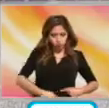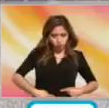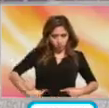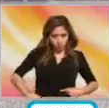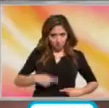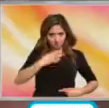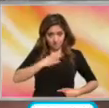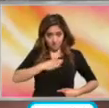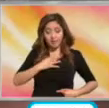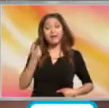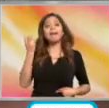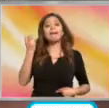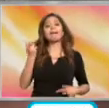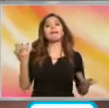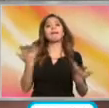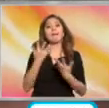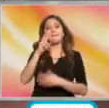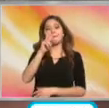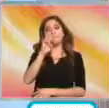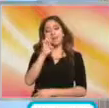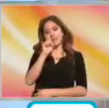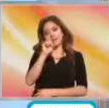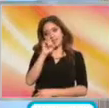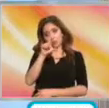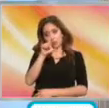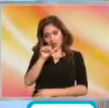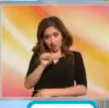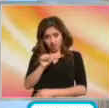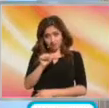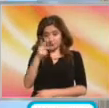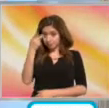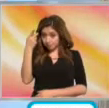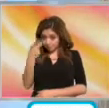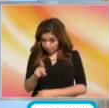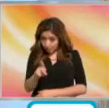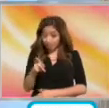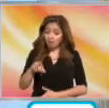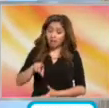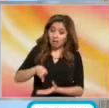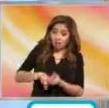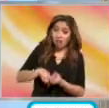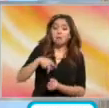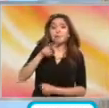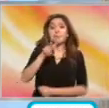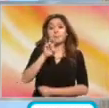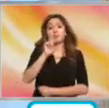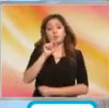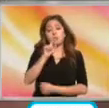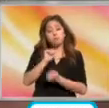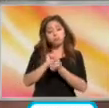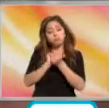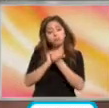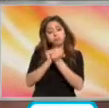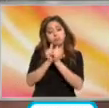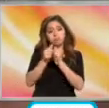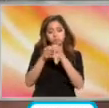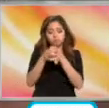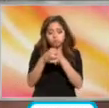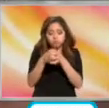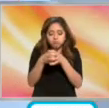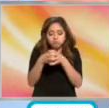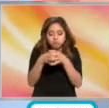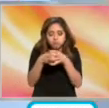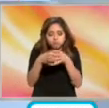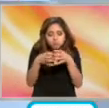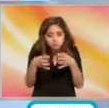biliar. ¿Sí? Pero eventualmente pueden producirse acumulaciones de estos, puede ser pigmentos